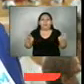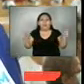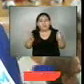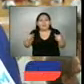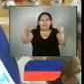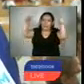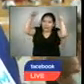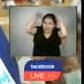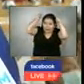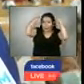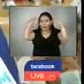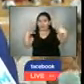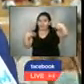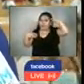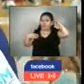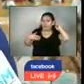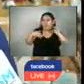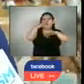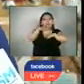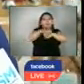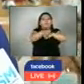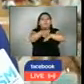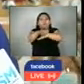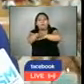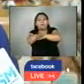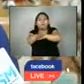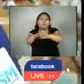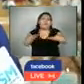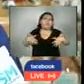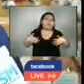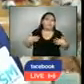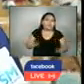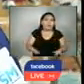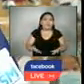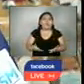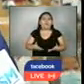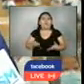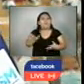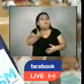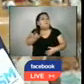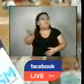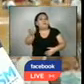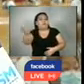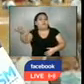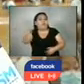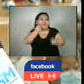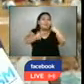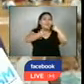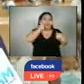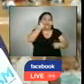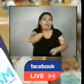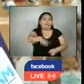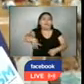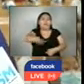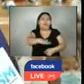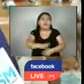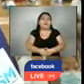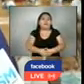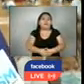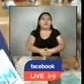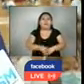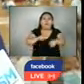y reinas, carrozas, desfiles, salidas a excursiones a diferentes lugares del país,